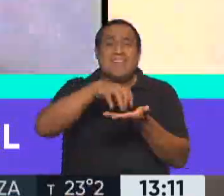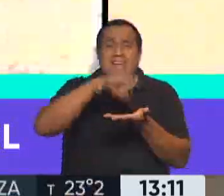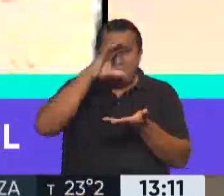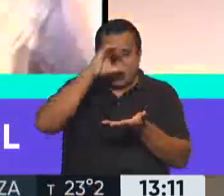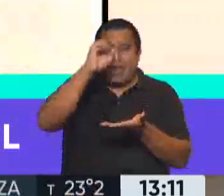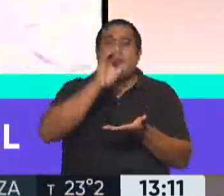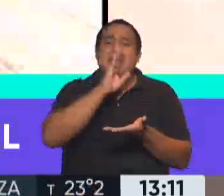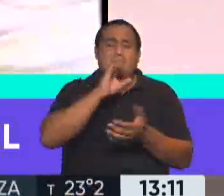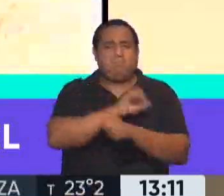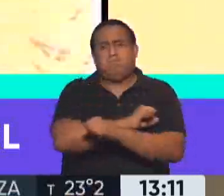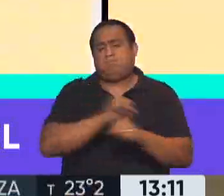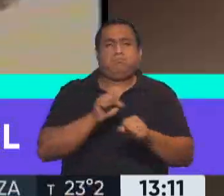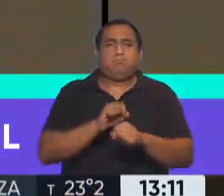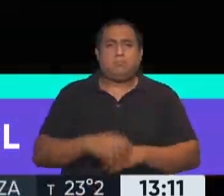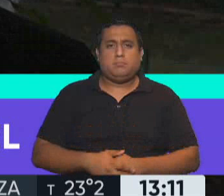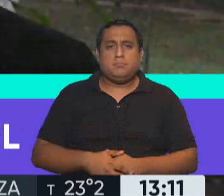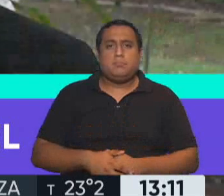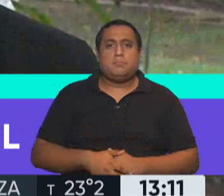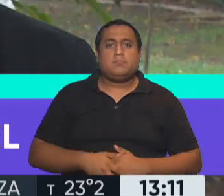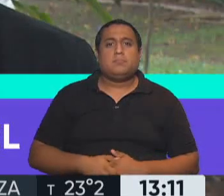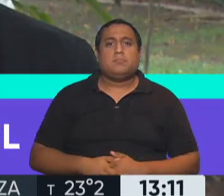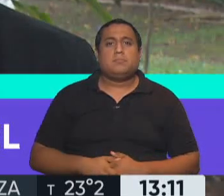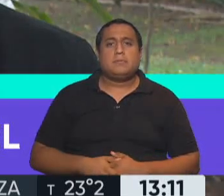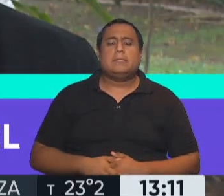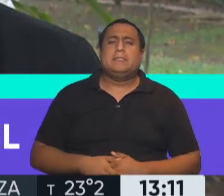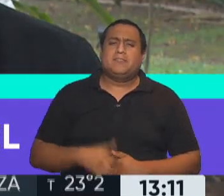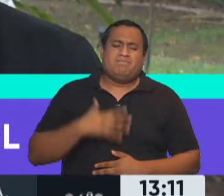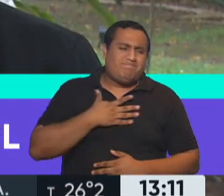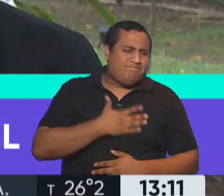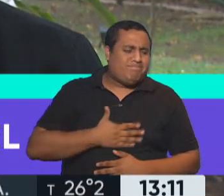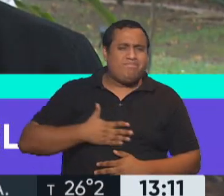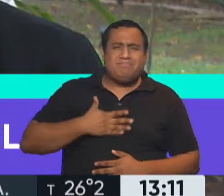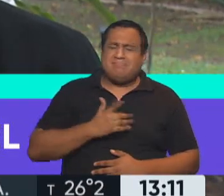de Israel. Grande tristeza,